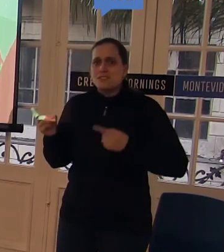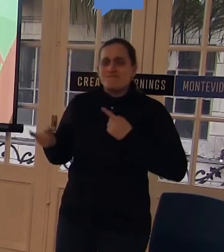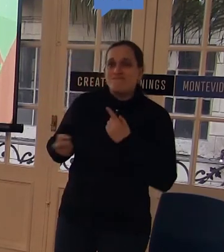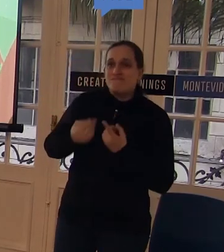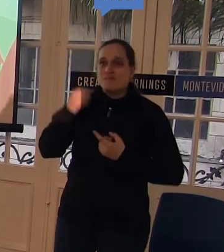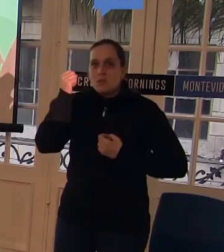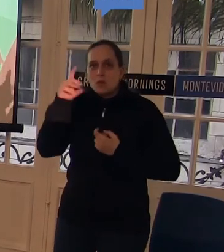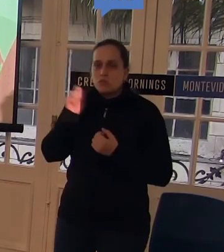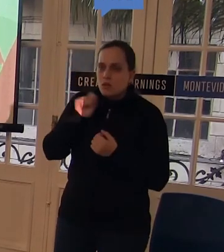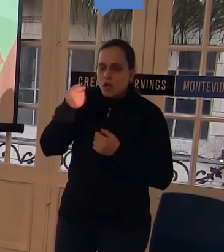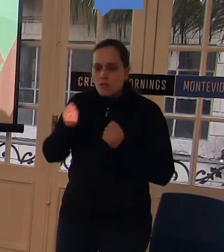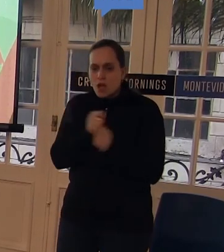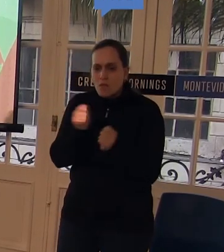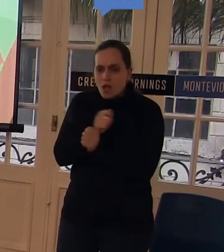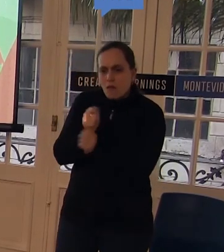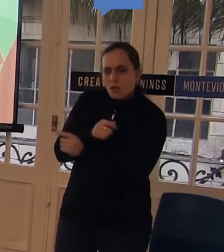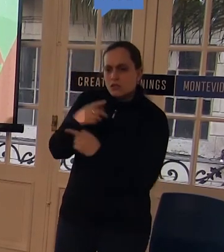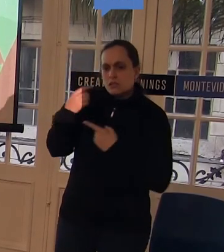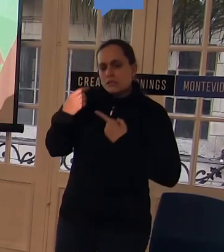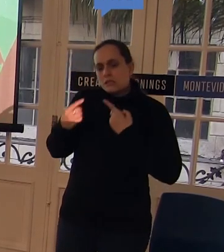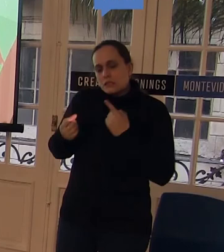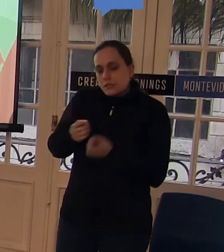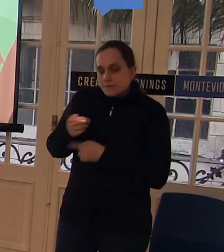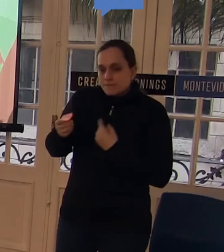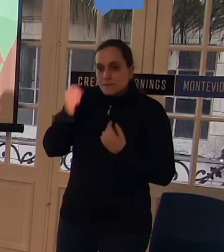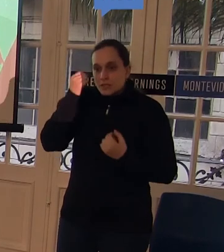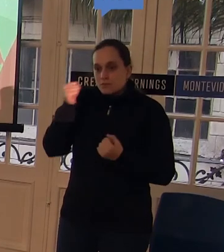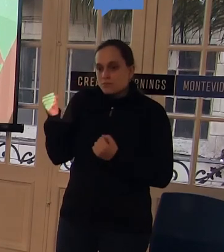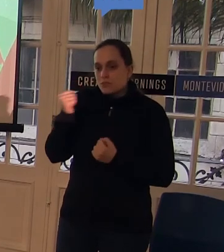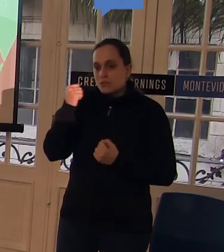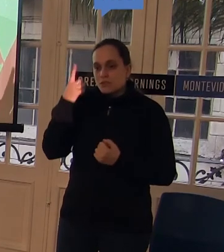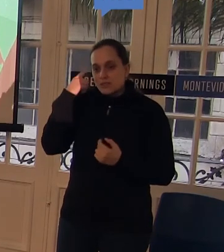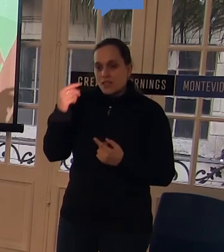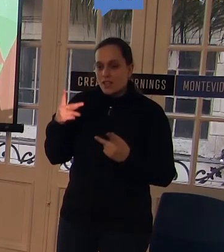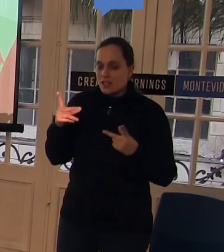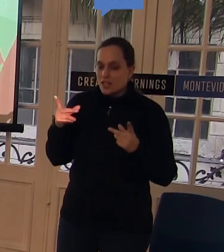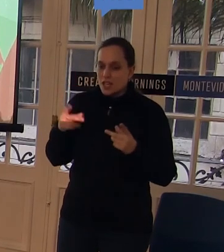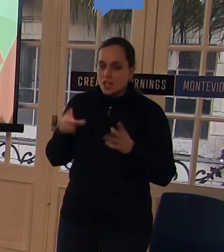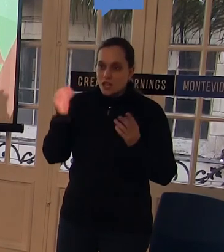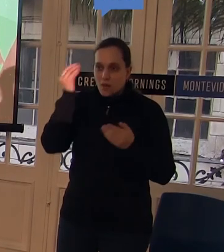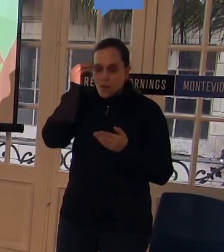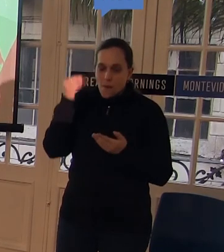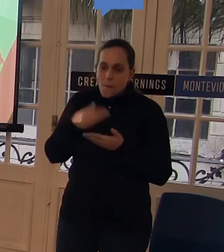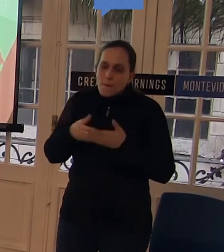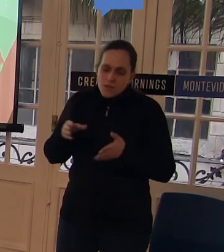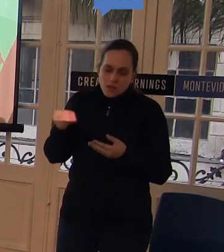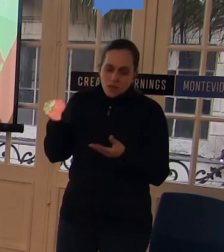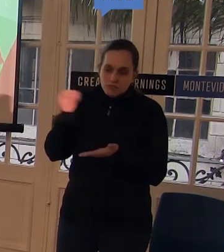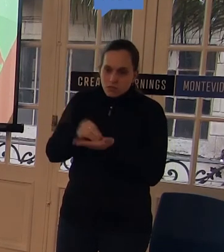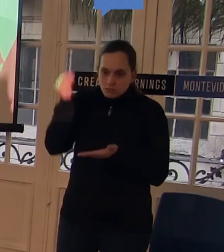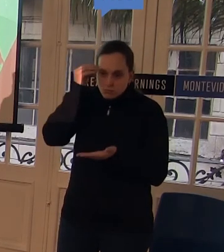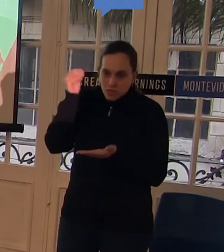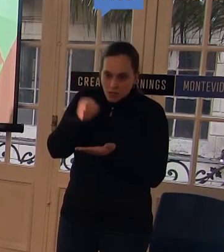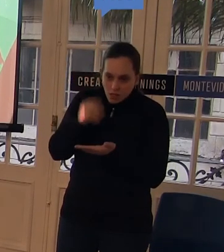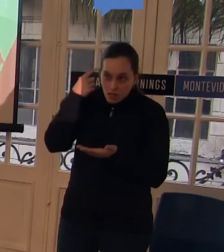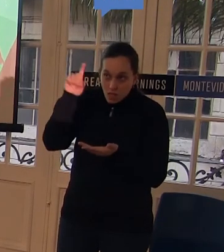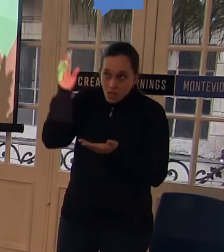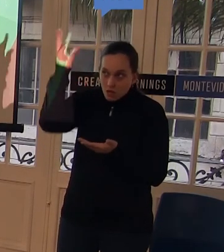nada. Entonces, lo importante es entender que hay que empezar a materializar